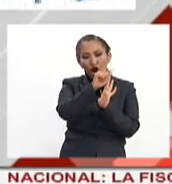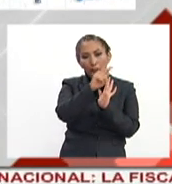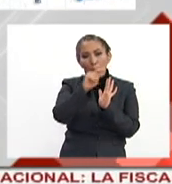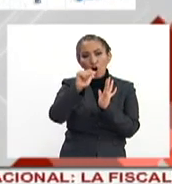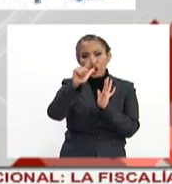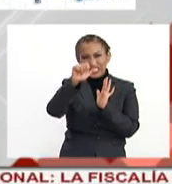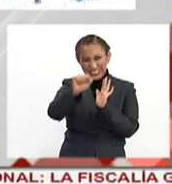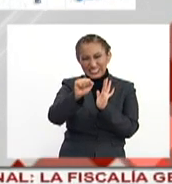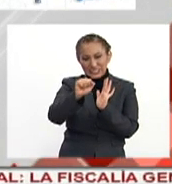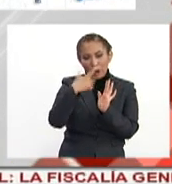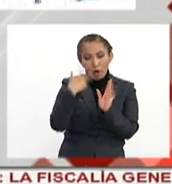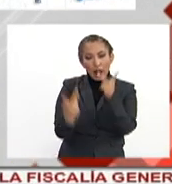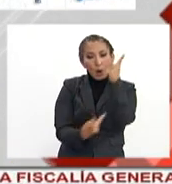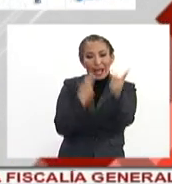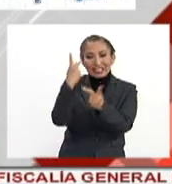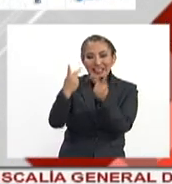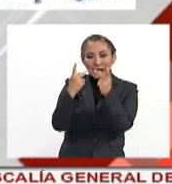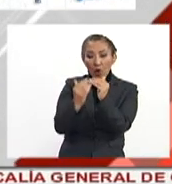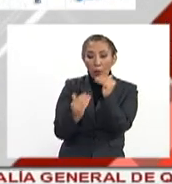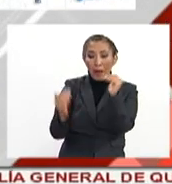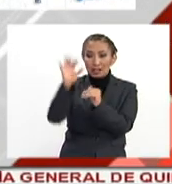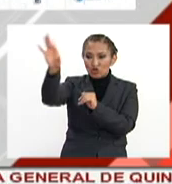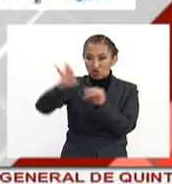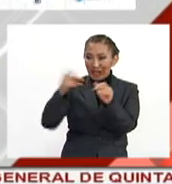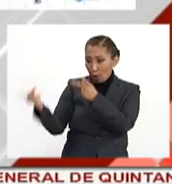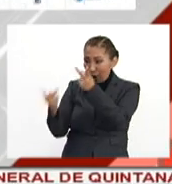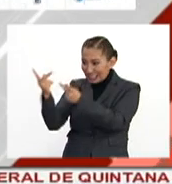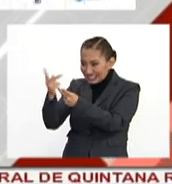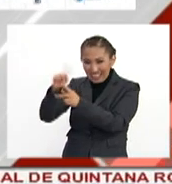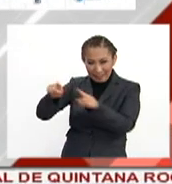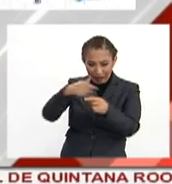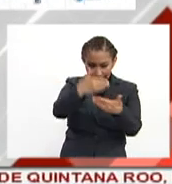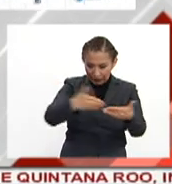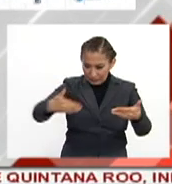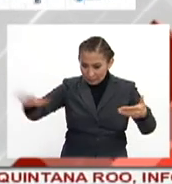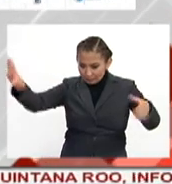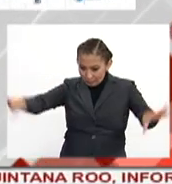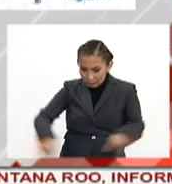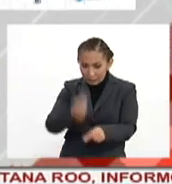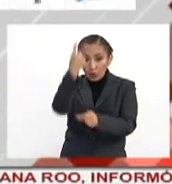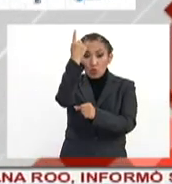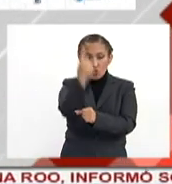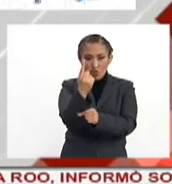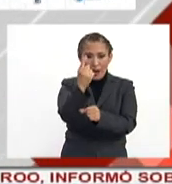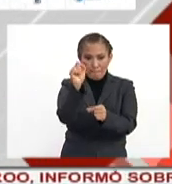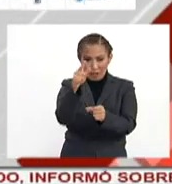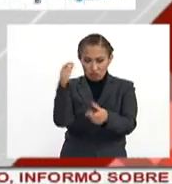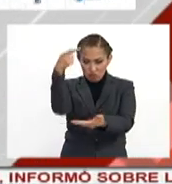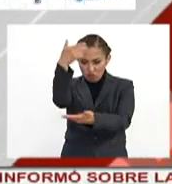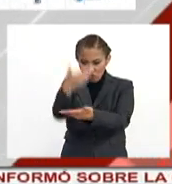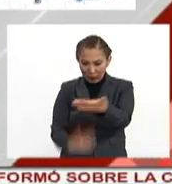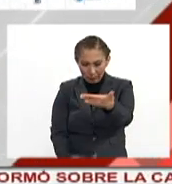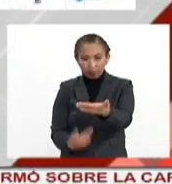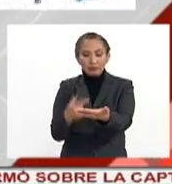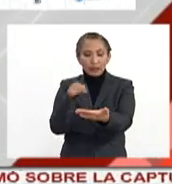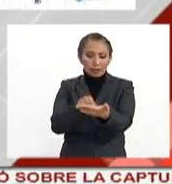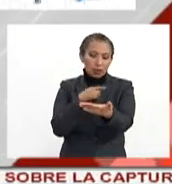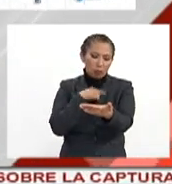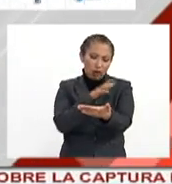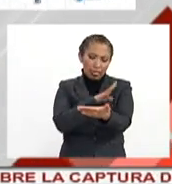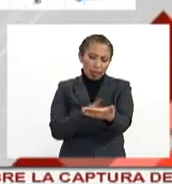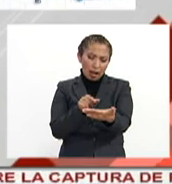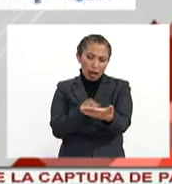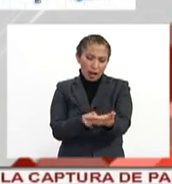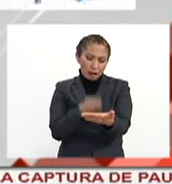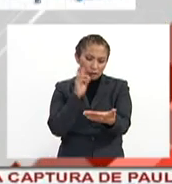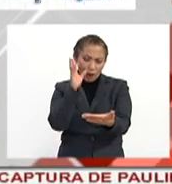la encuesta de encuestas o la reunión de diferentes mediciones, si ven, nos ayuda a ver como tendencias genéricas